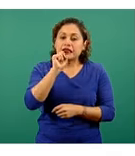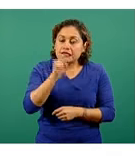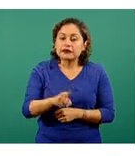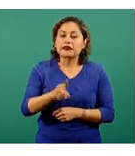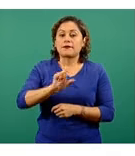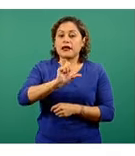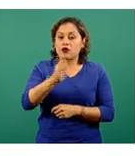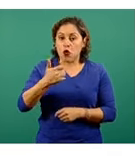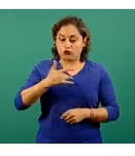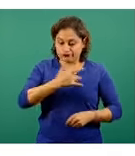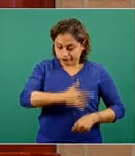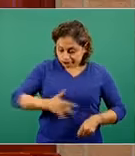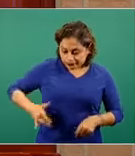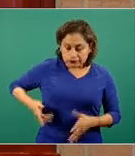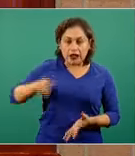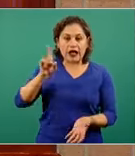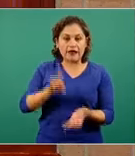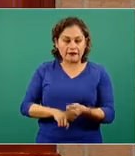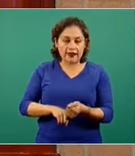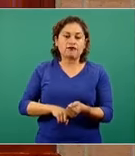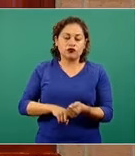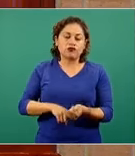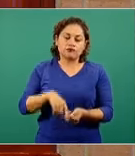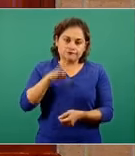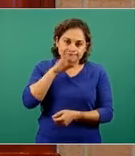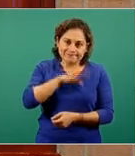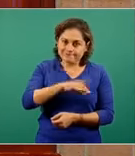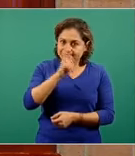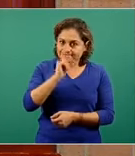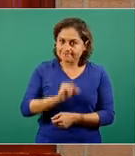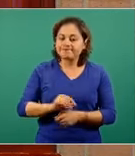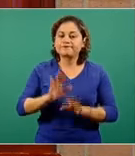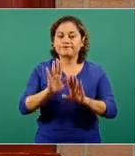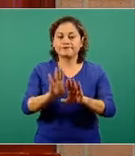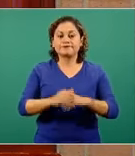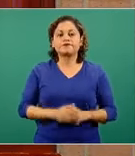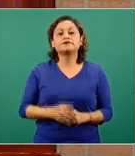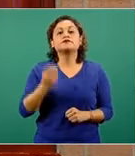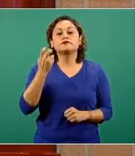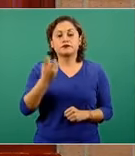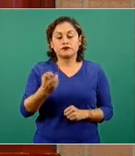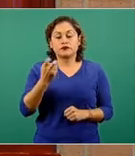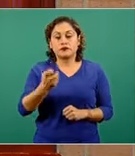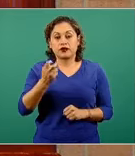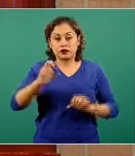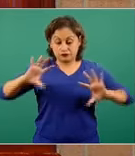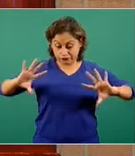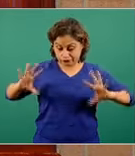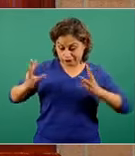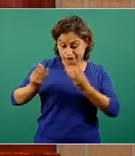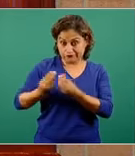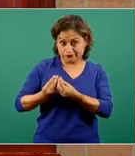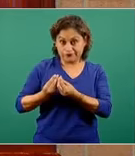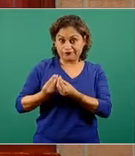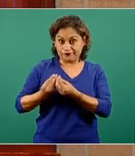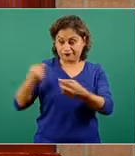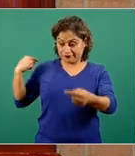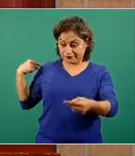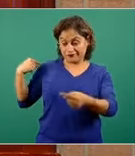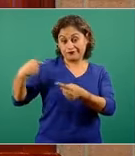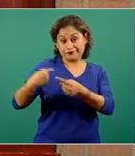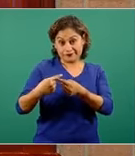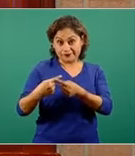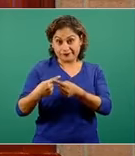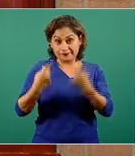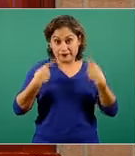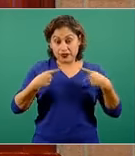otros órganos del cuerpo. La cantidad acumulada de este grupo de personas que lamentablemente ha